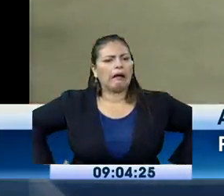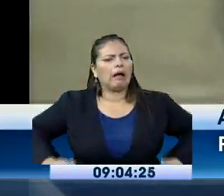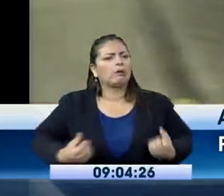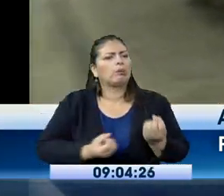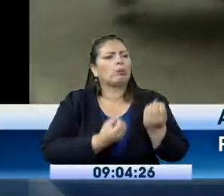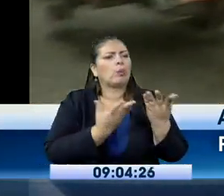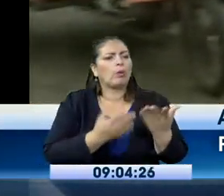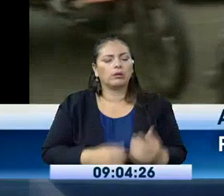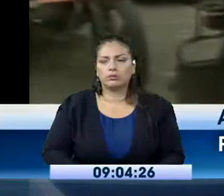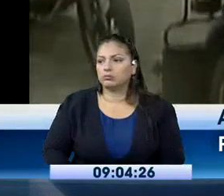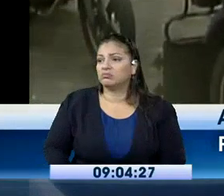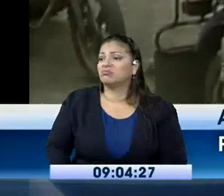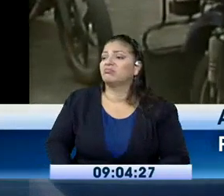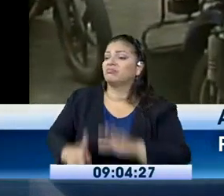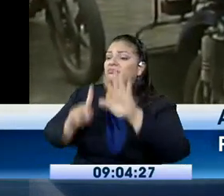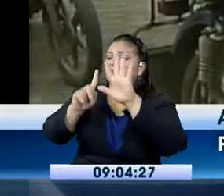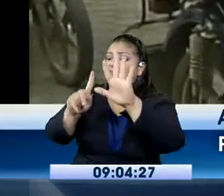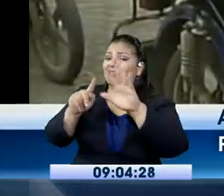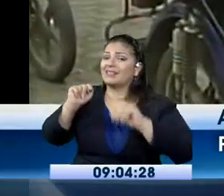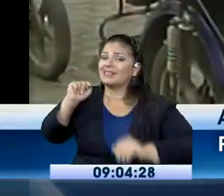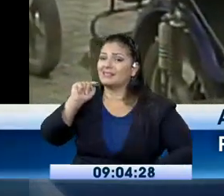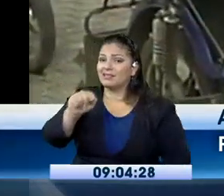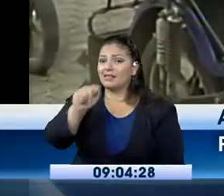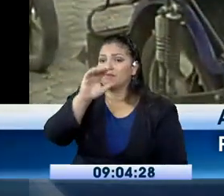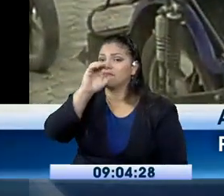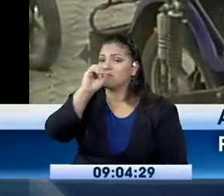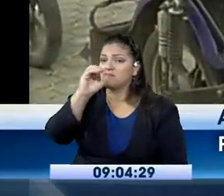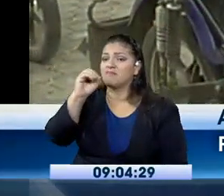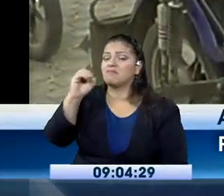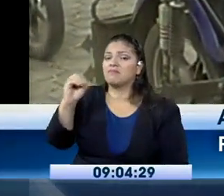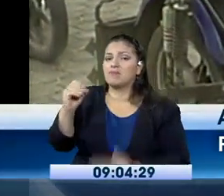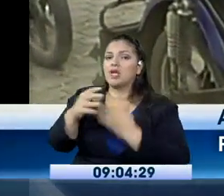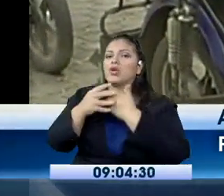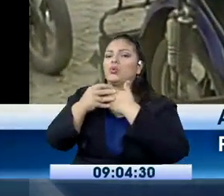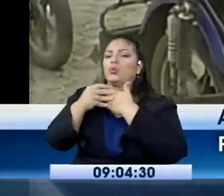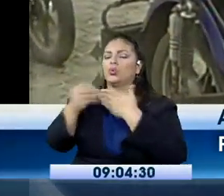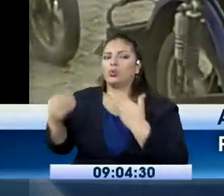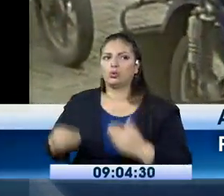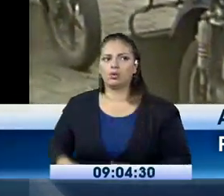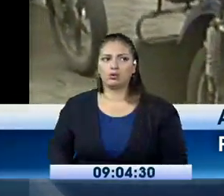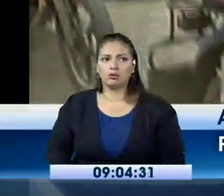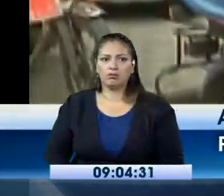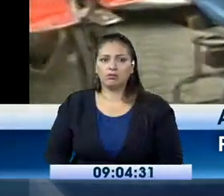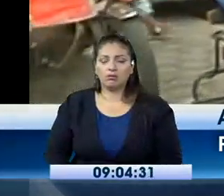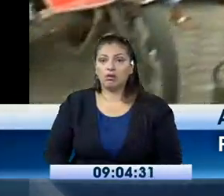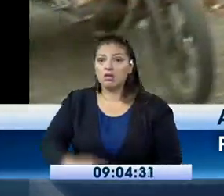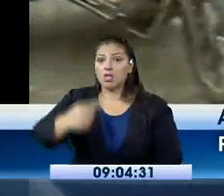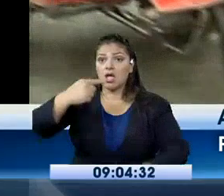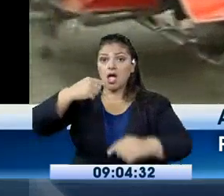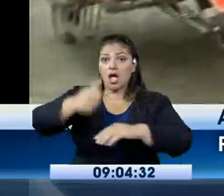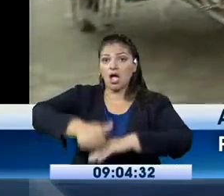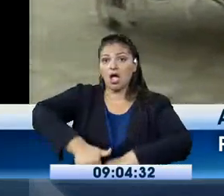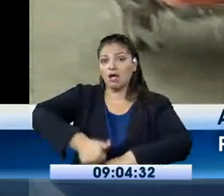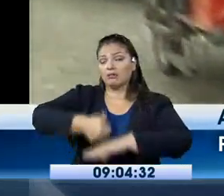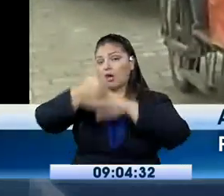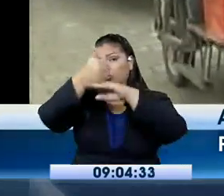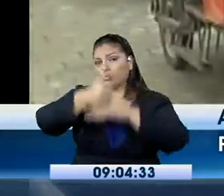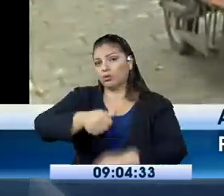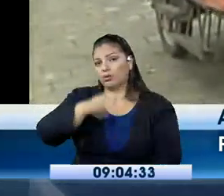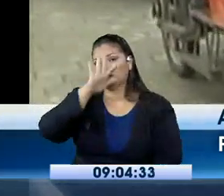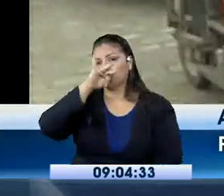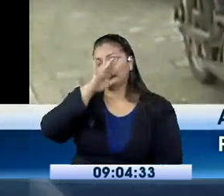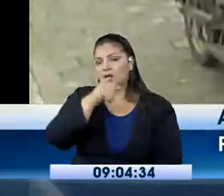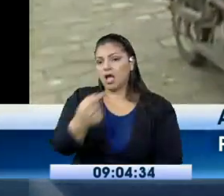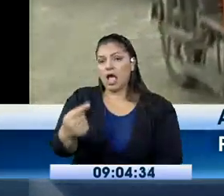están diciendo por ahí. Sí, hasta el momento tenemos que tener esa moto, hasta antes del 31 de diciembre tenemos que tener esa moto. ¿Cuántas unidades tiene su